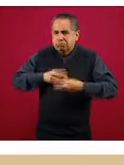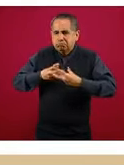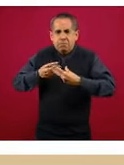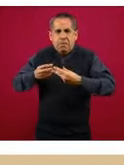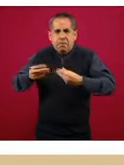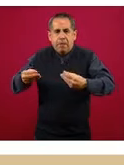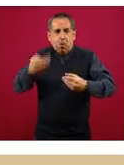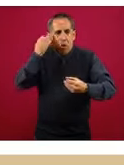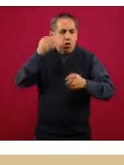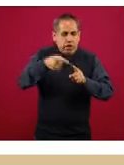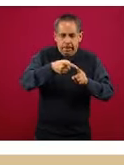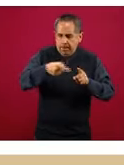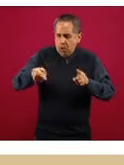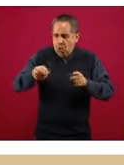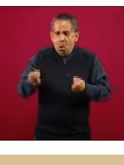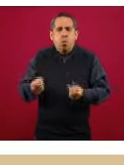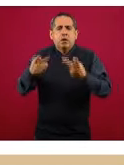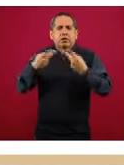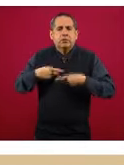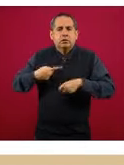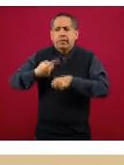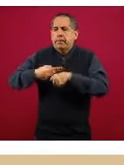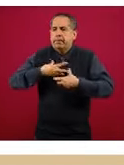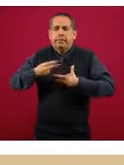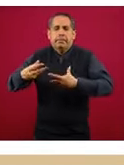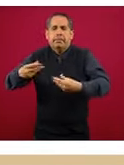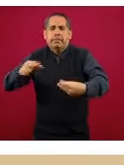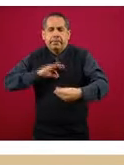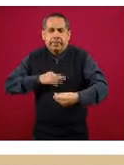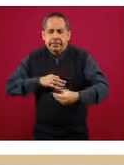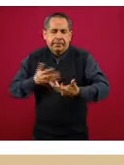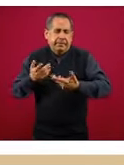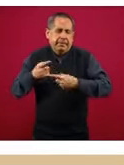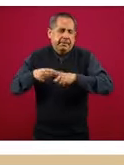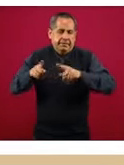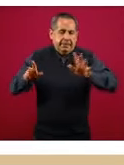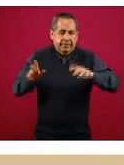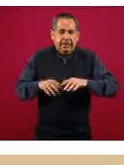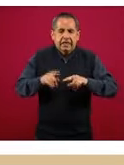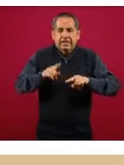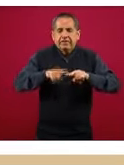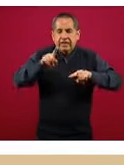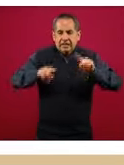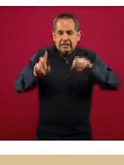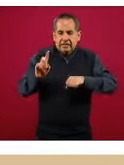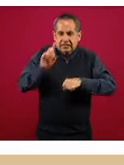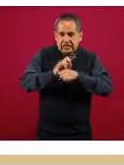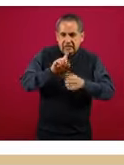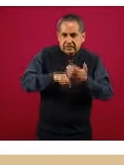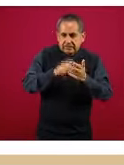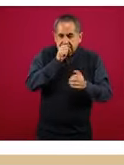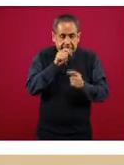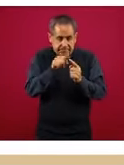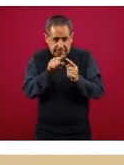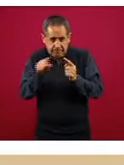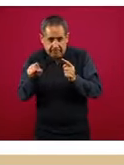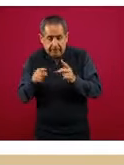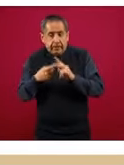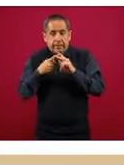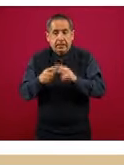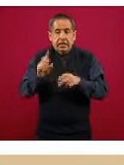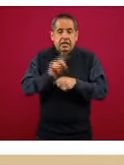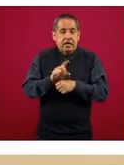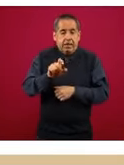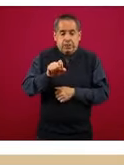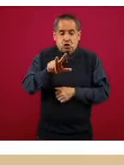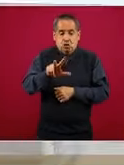momento del tiempo específico. En este caso, por distintos días que van transcurriendo en esta gráfica, que empieza el